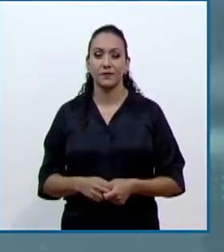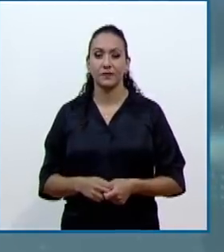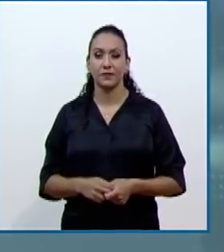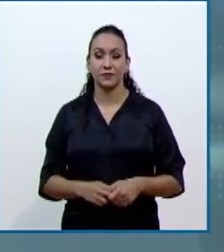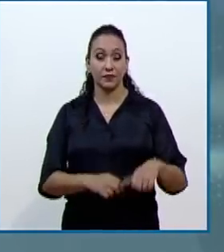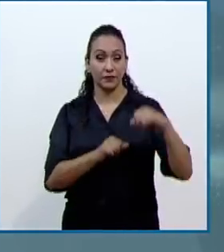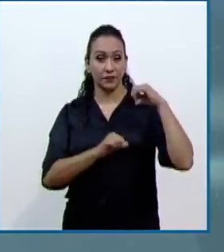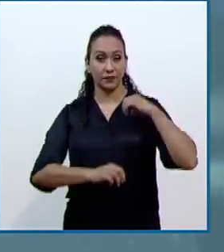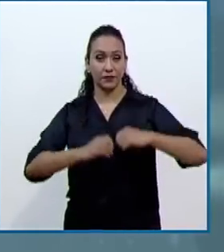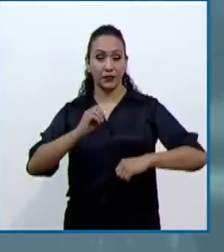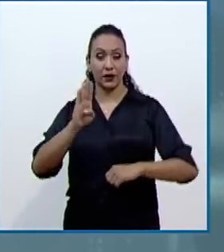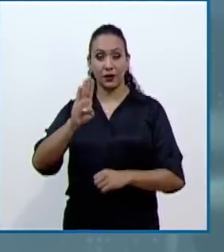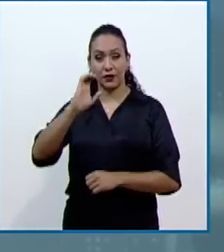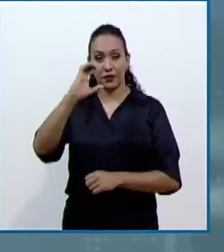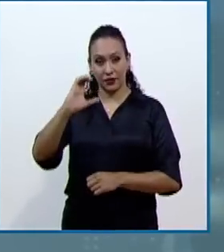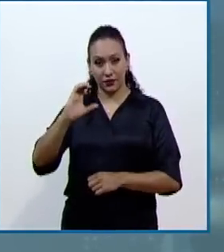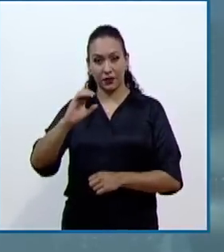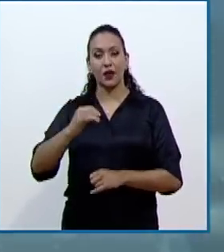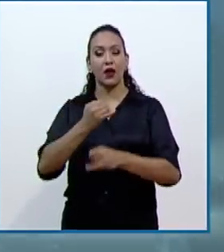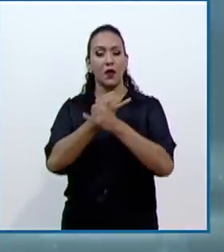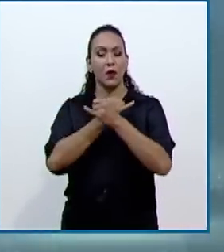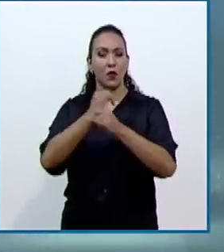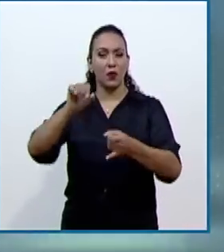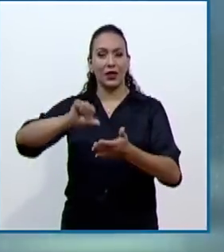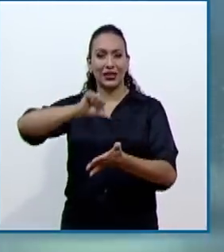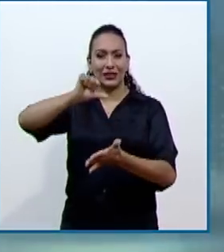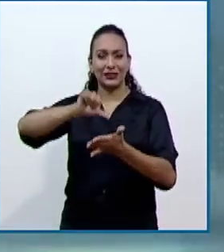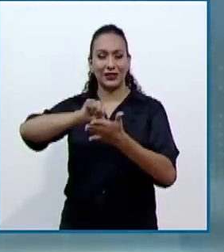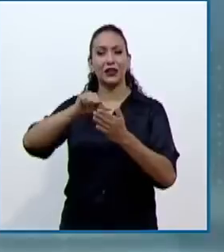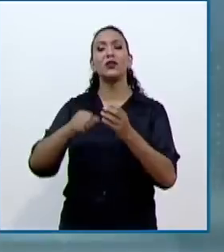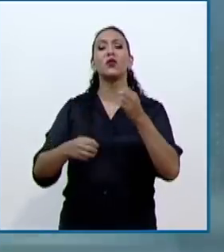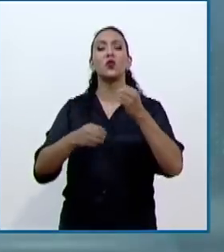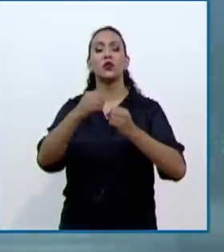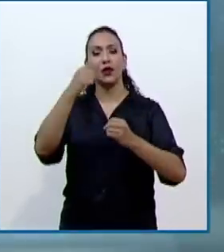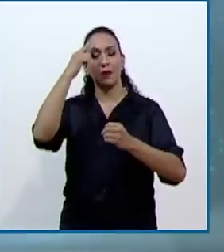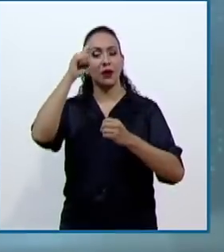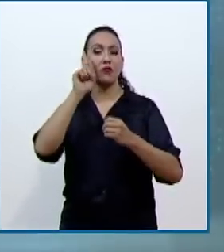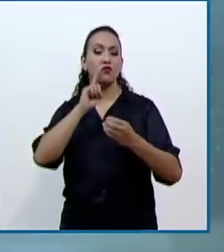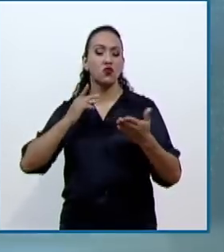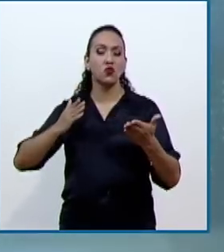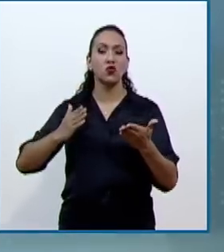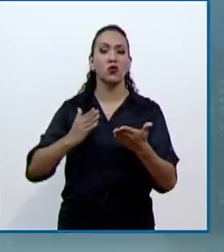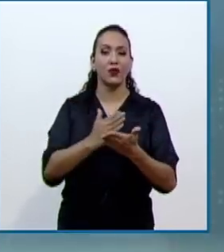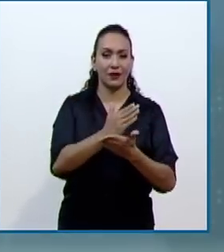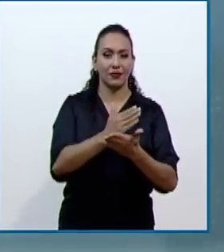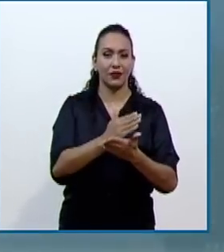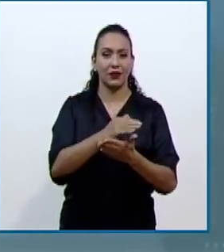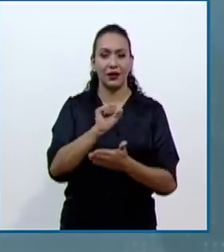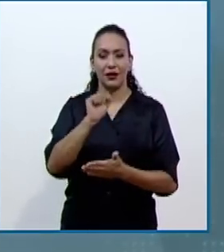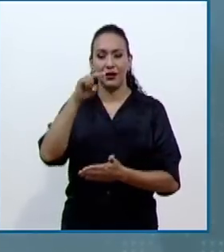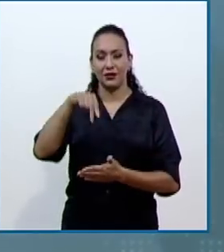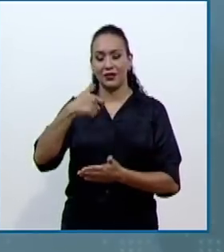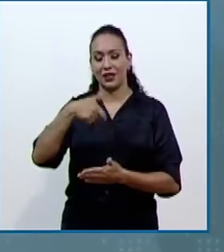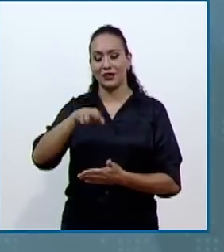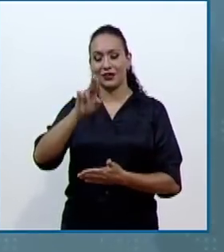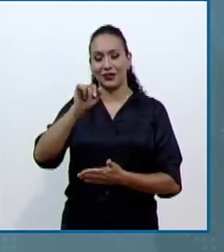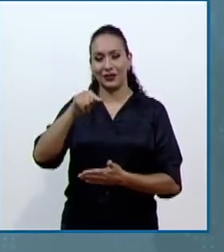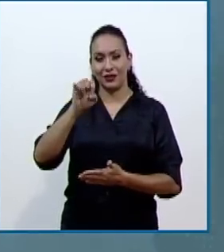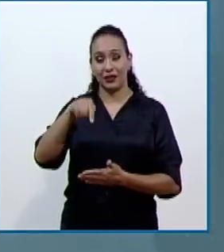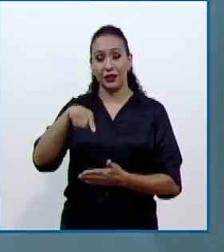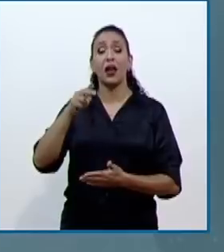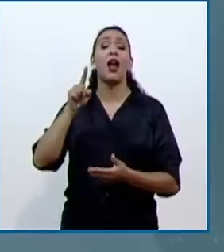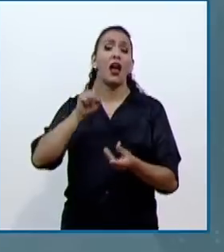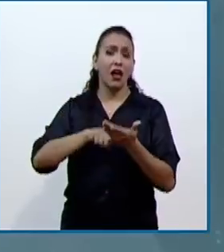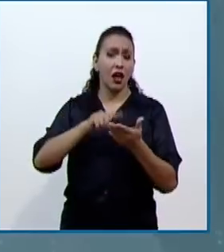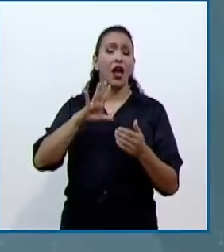El Poder Judicial de Baja California inauguró el Centro Estatal de Justicia para las Mujeres en San Quintín, que ofrece servicio a las 24